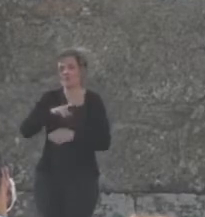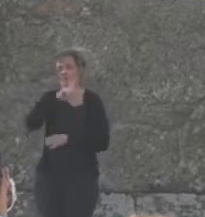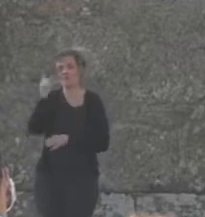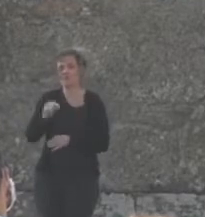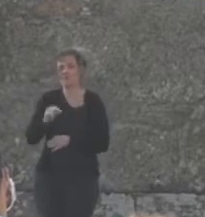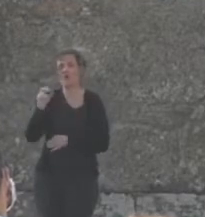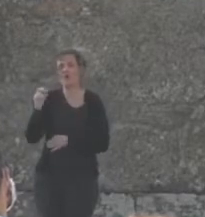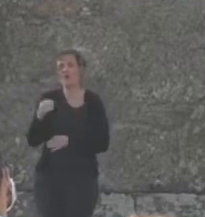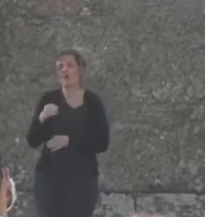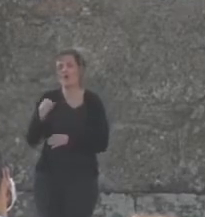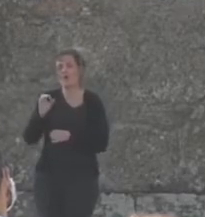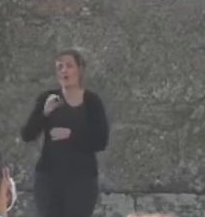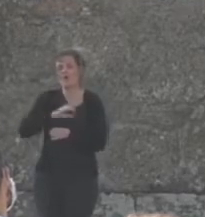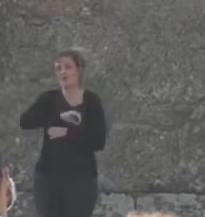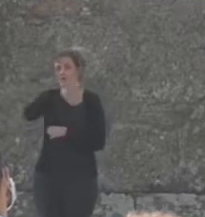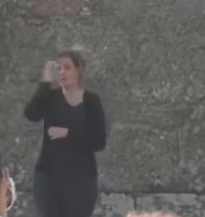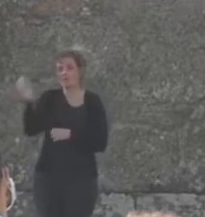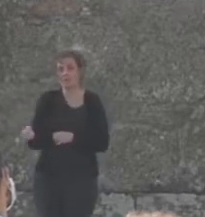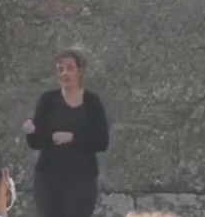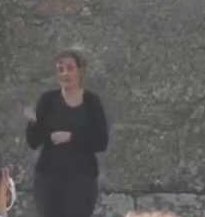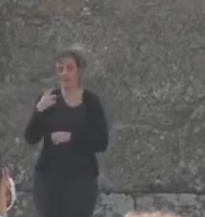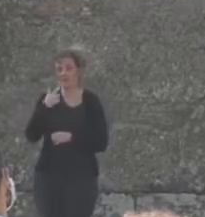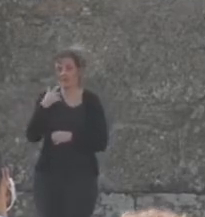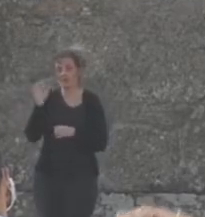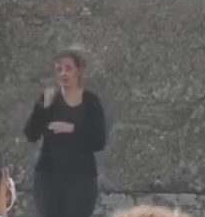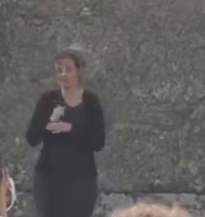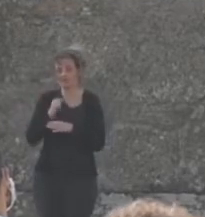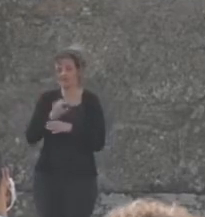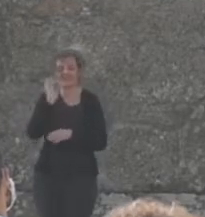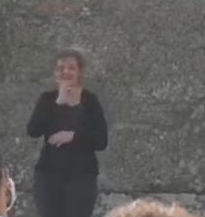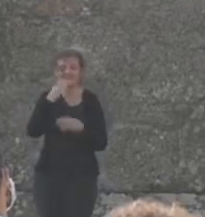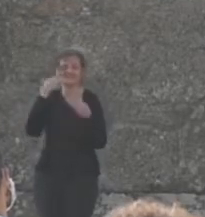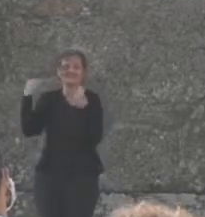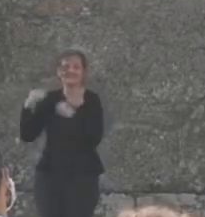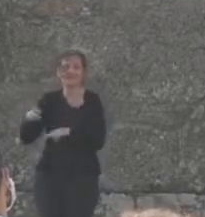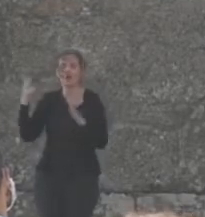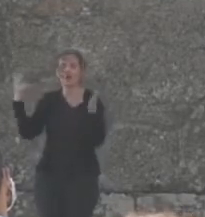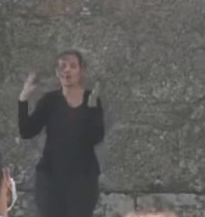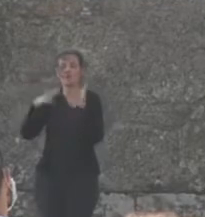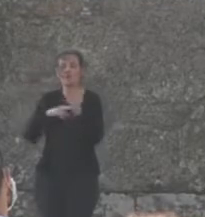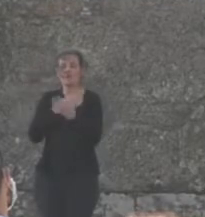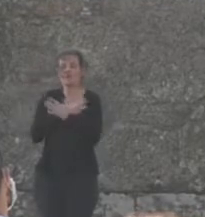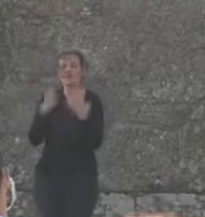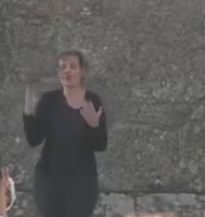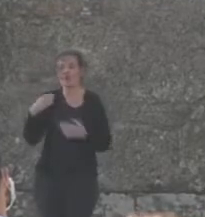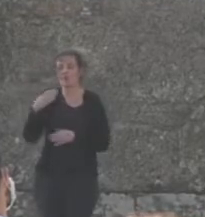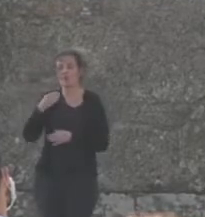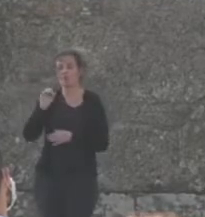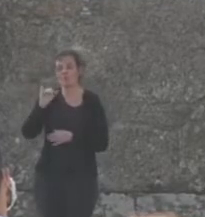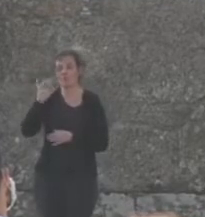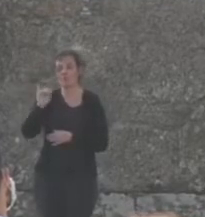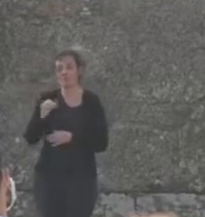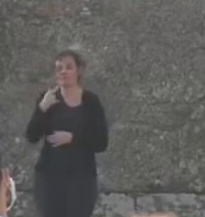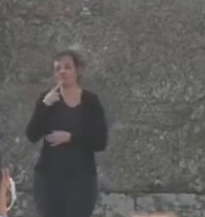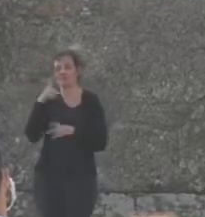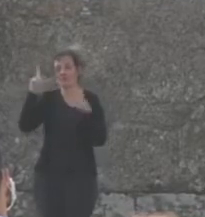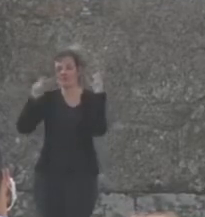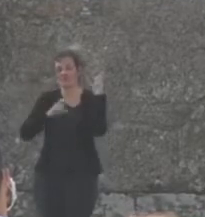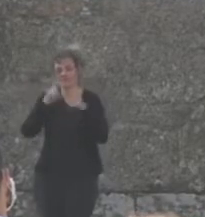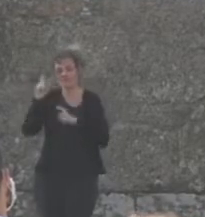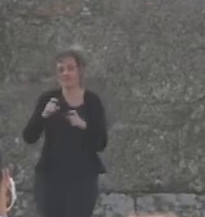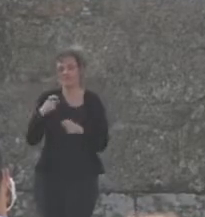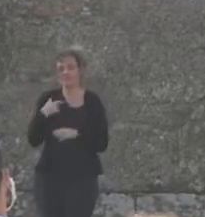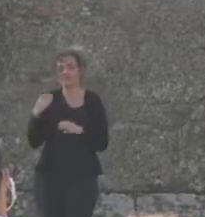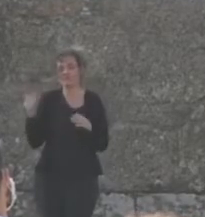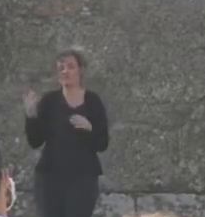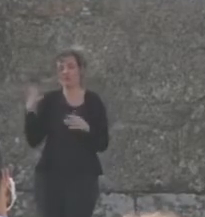Bóveda e o Instituto Galego da Historia, ou no 2018, a exposición Bois, o fotógrafo de Mauthausen, de